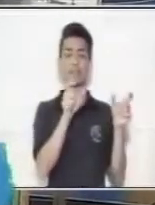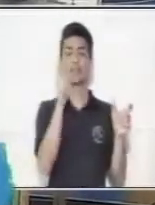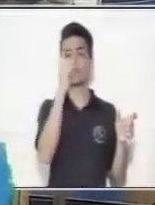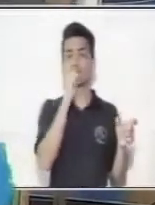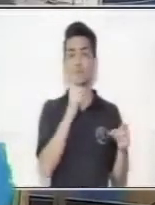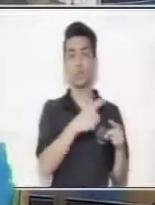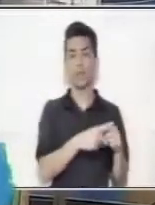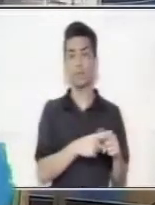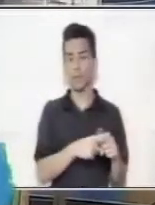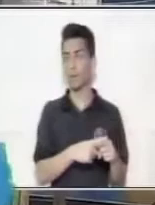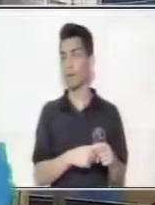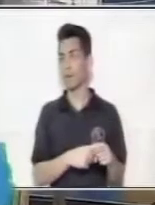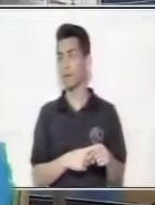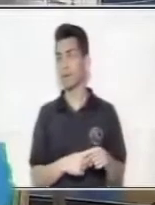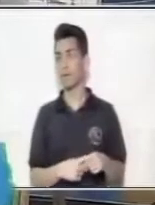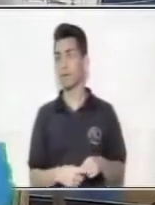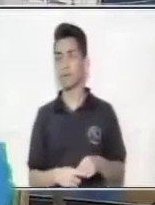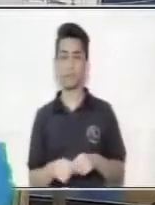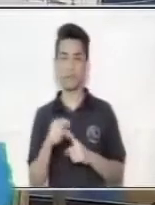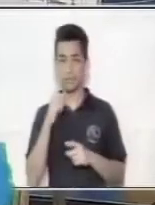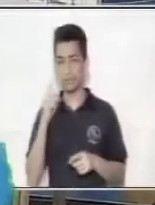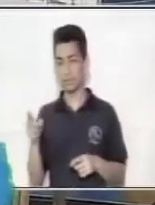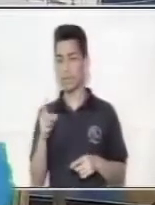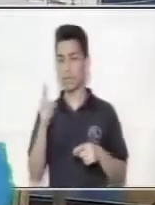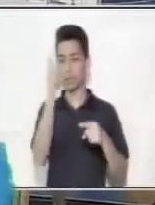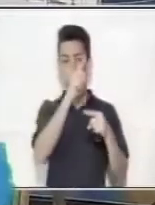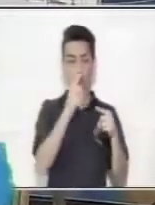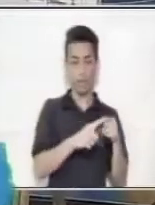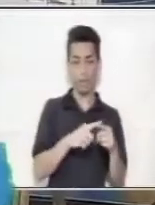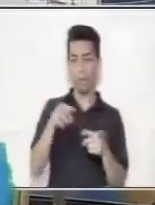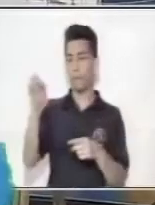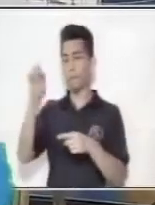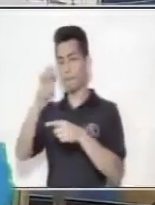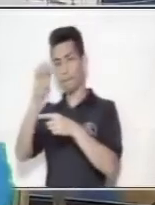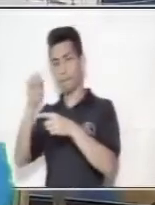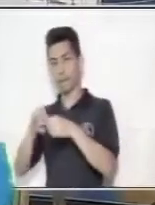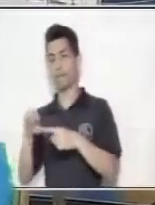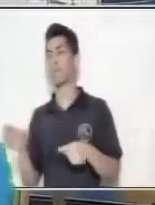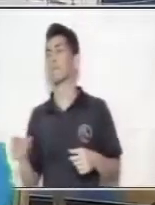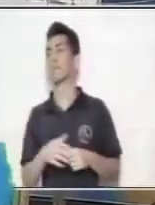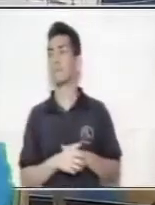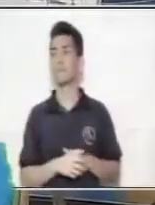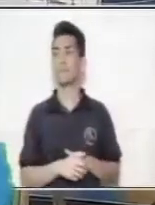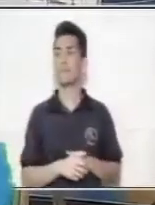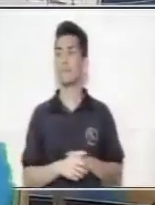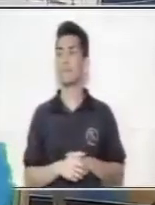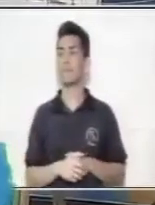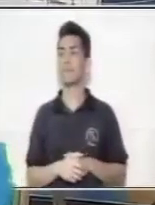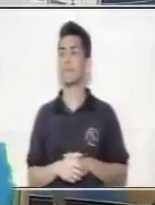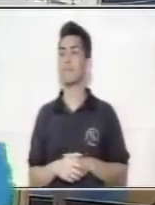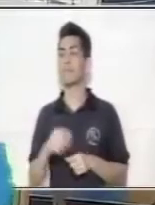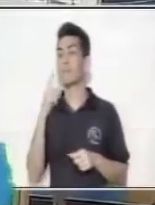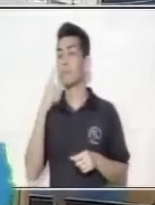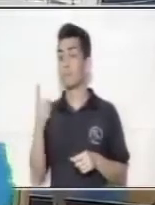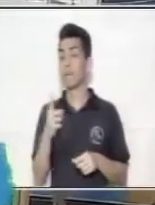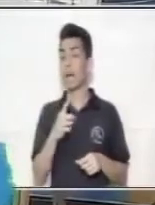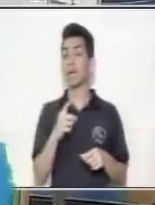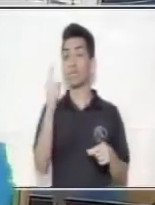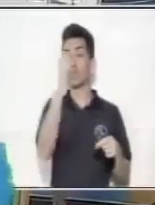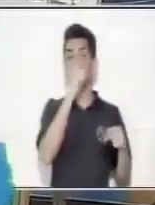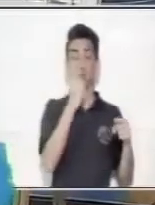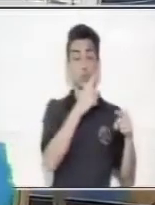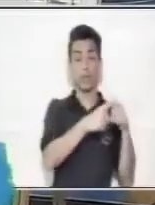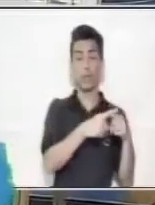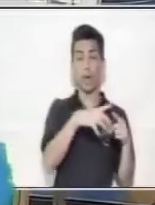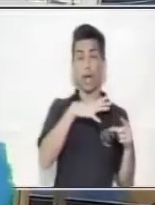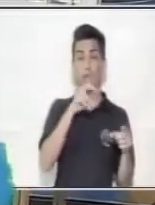conversaban, y reían sería nuestro predicado. Podemos identificar entonces que en el sujeto existen dos